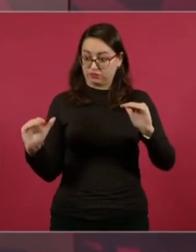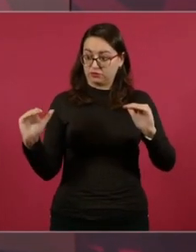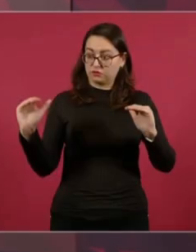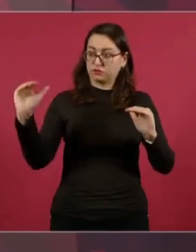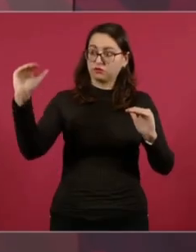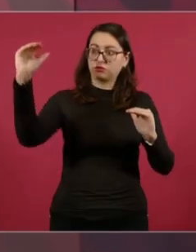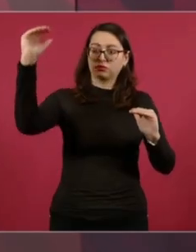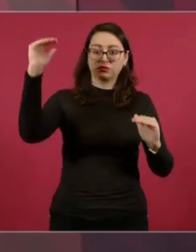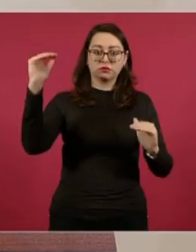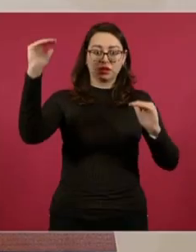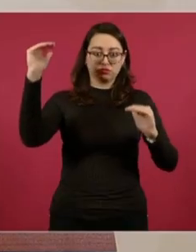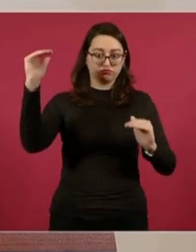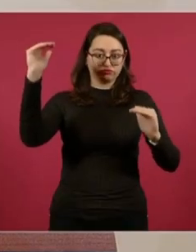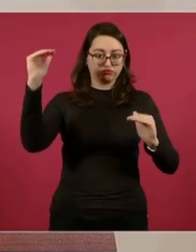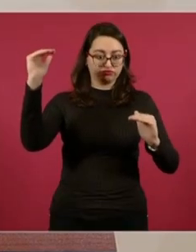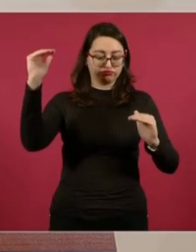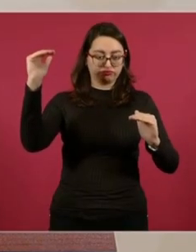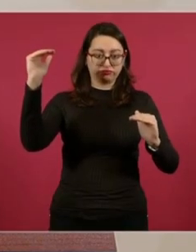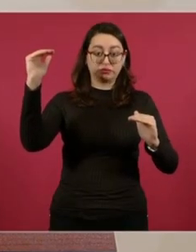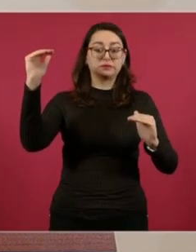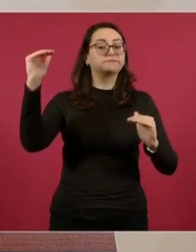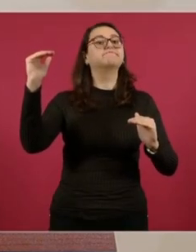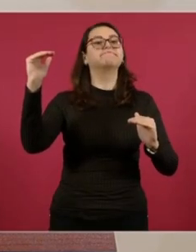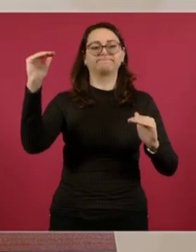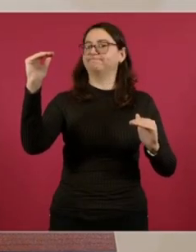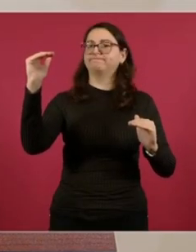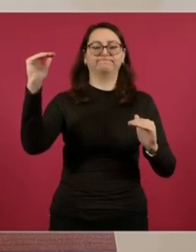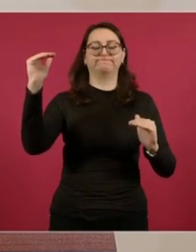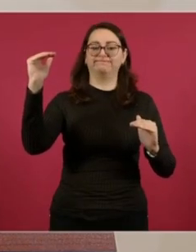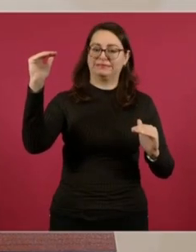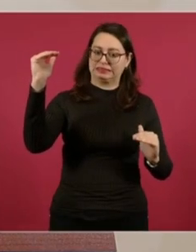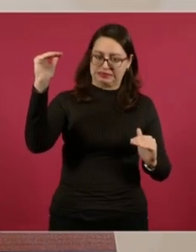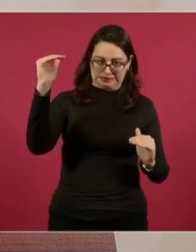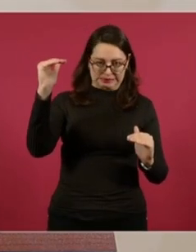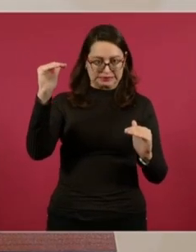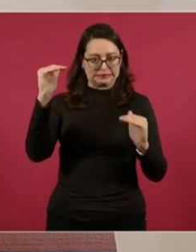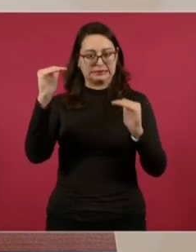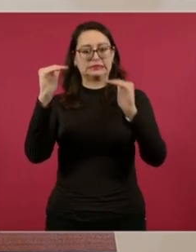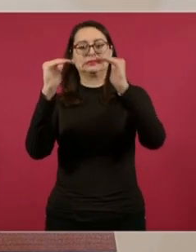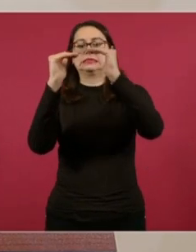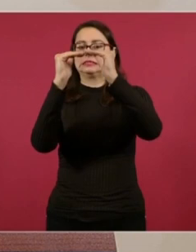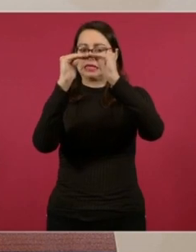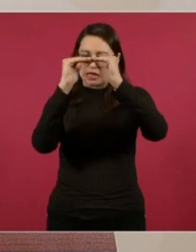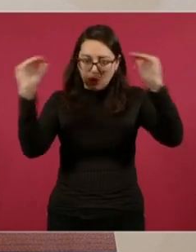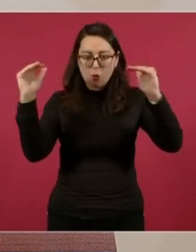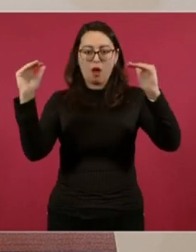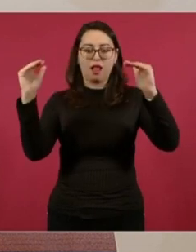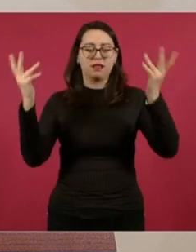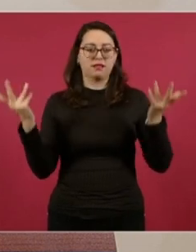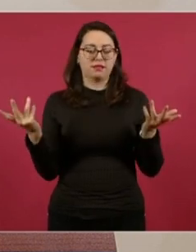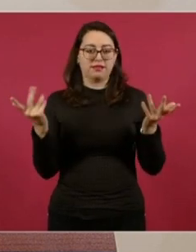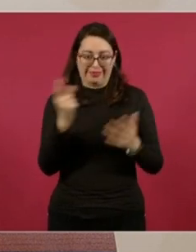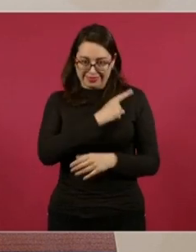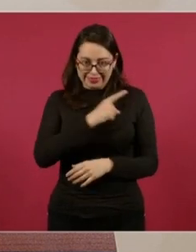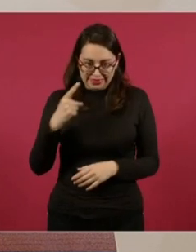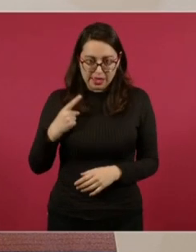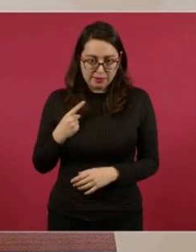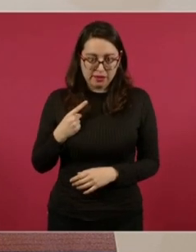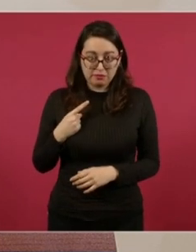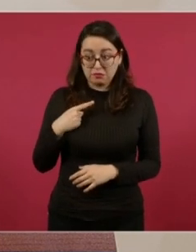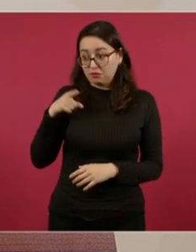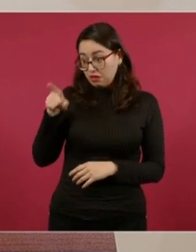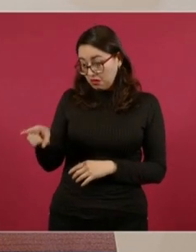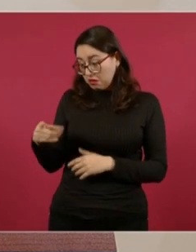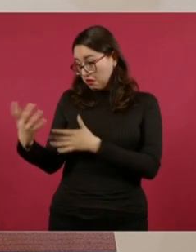promedio del sector formal. Entonces, la decisión fue: nadie puede ganar, ningún maestro puede ganar